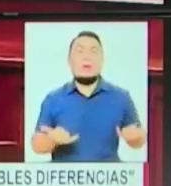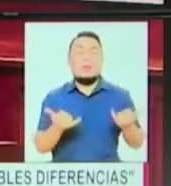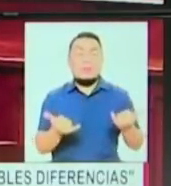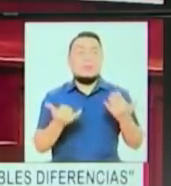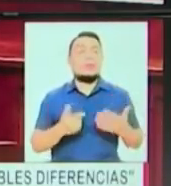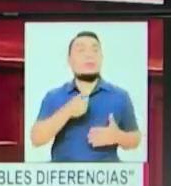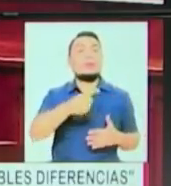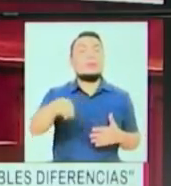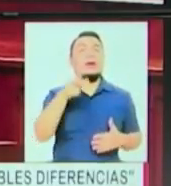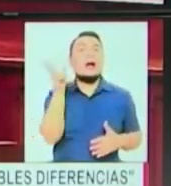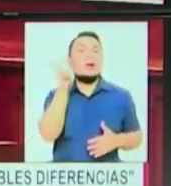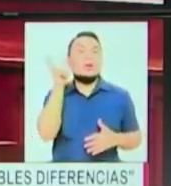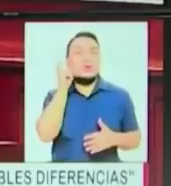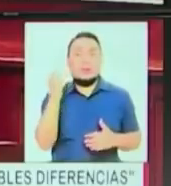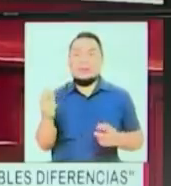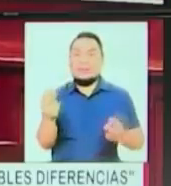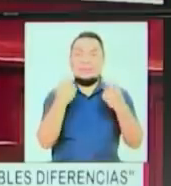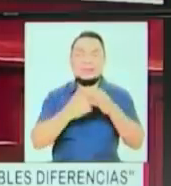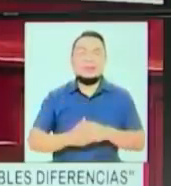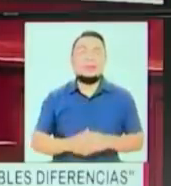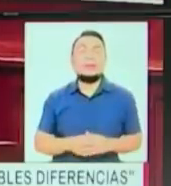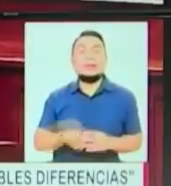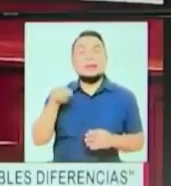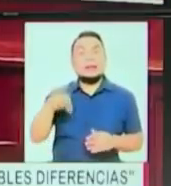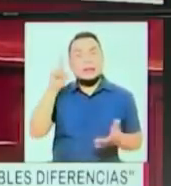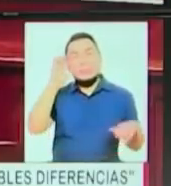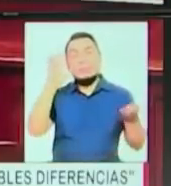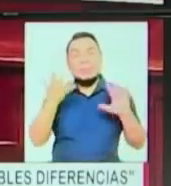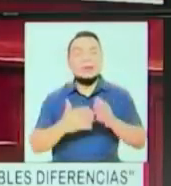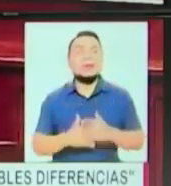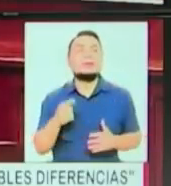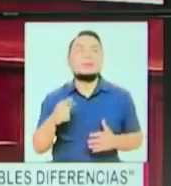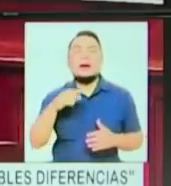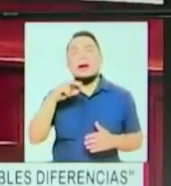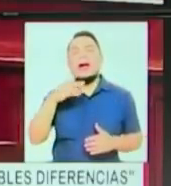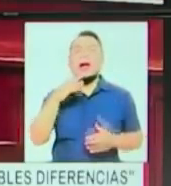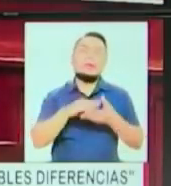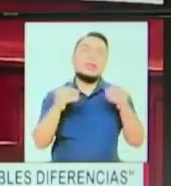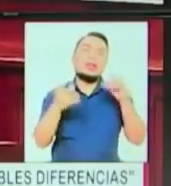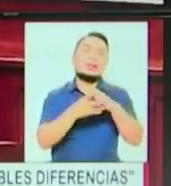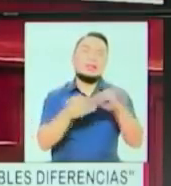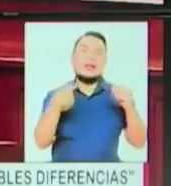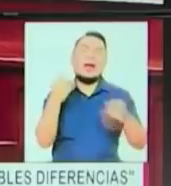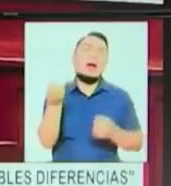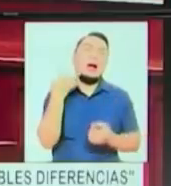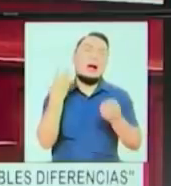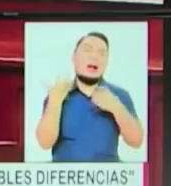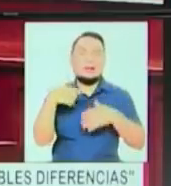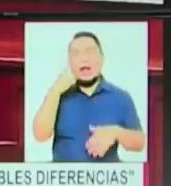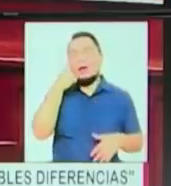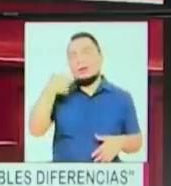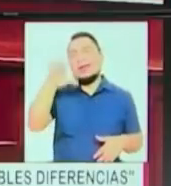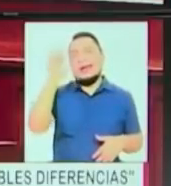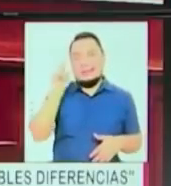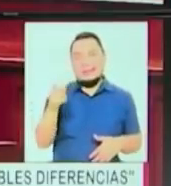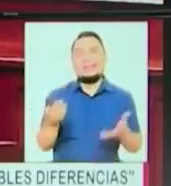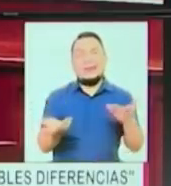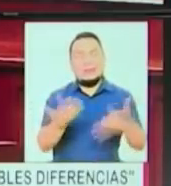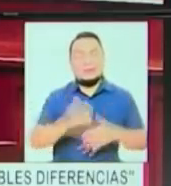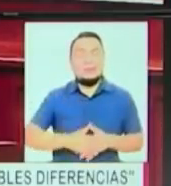un convenio con la empresa del señor Walton, de la familia Walton, y traes Walgreens acá al